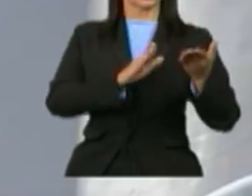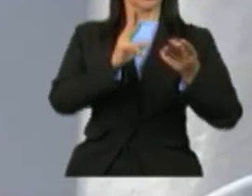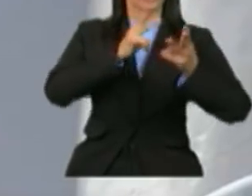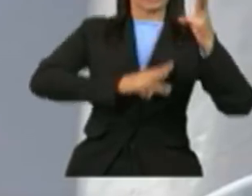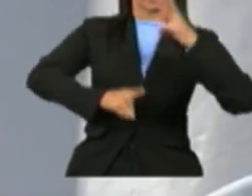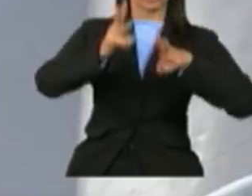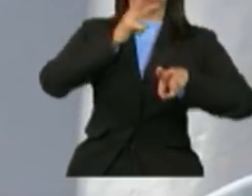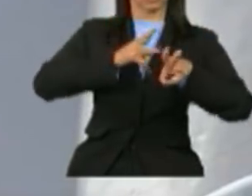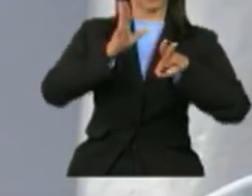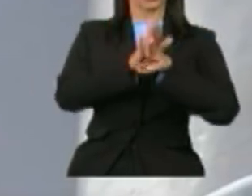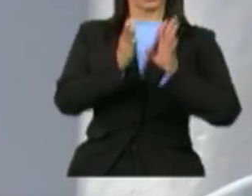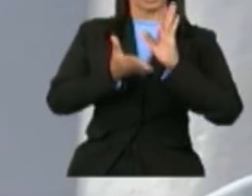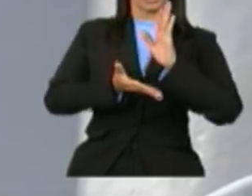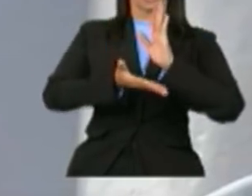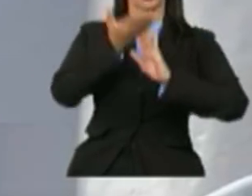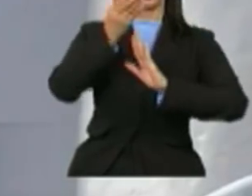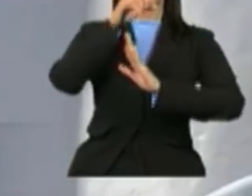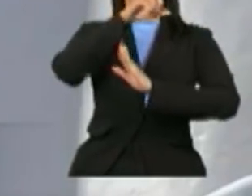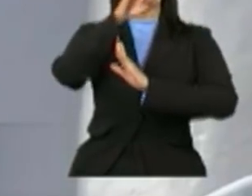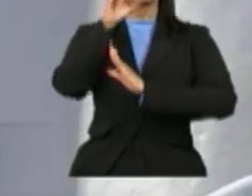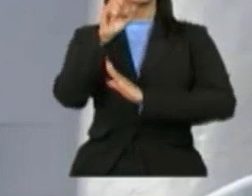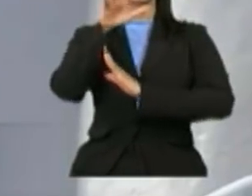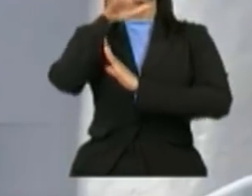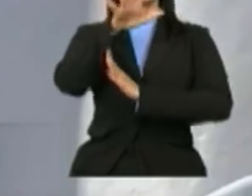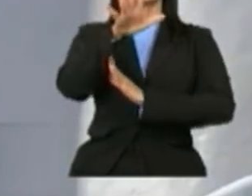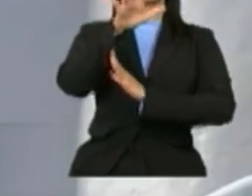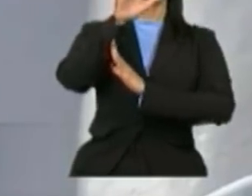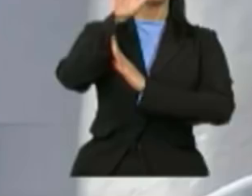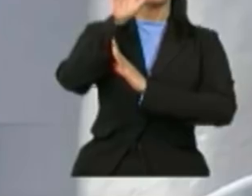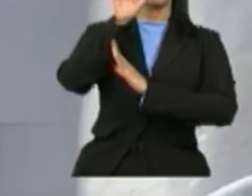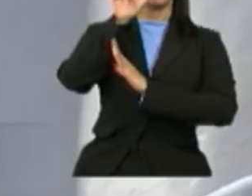mundial ascendió a